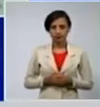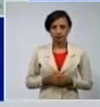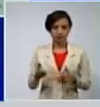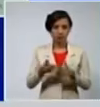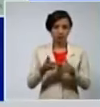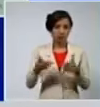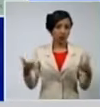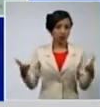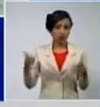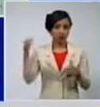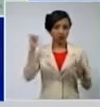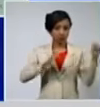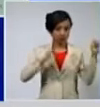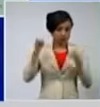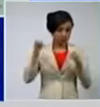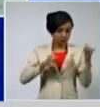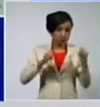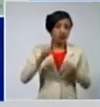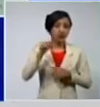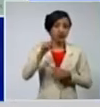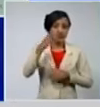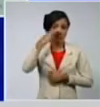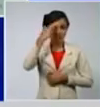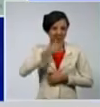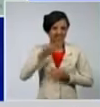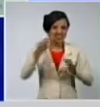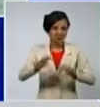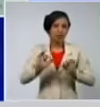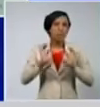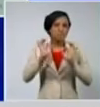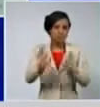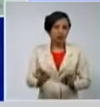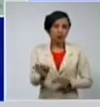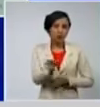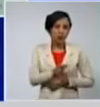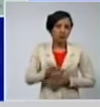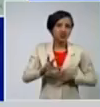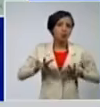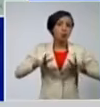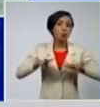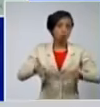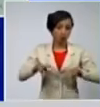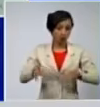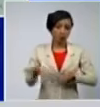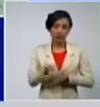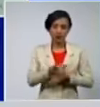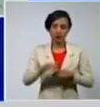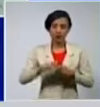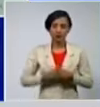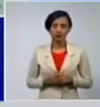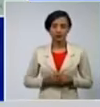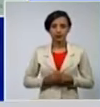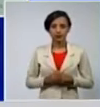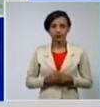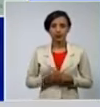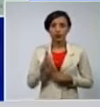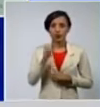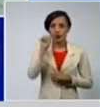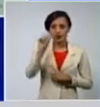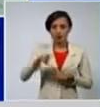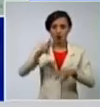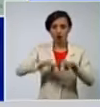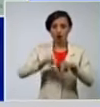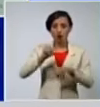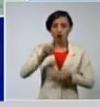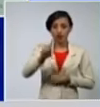Ciego pertenecen a este municipio o se corresponden. El paciente importado de Holguín, de su